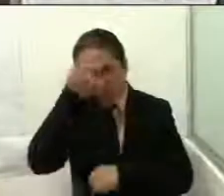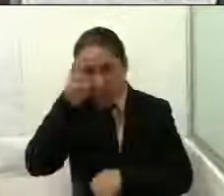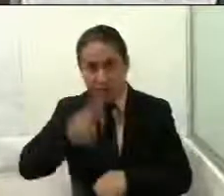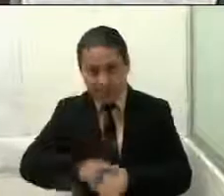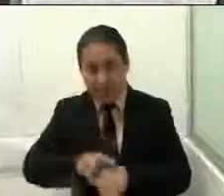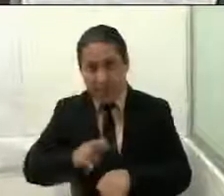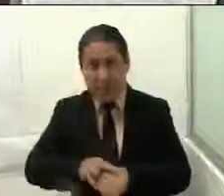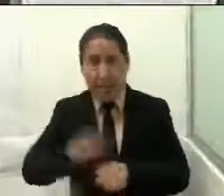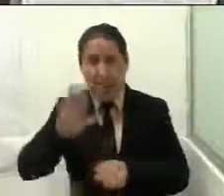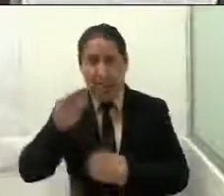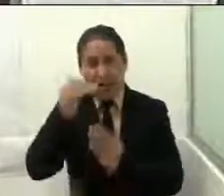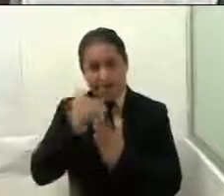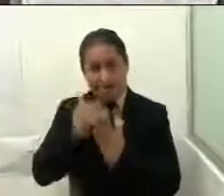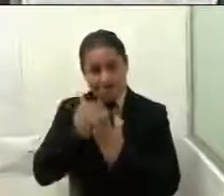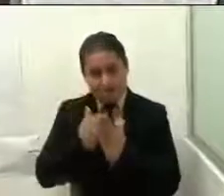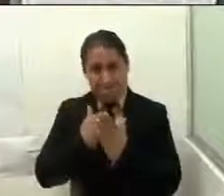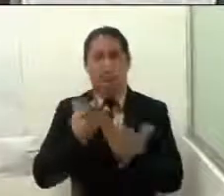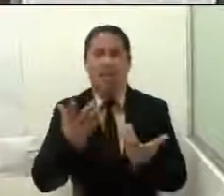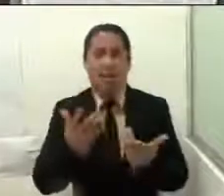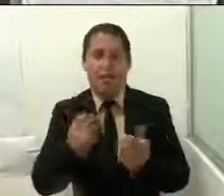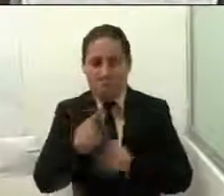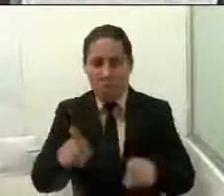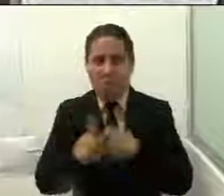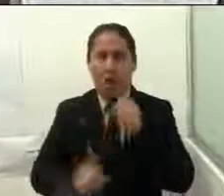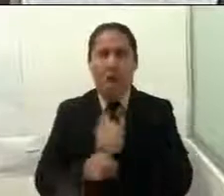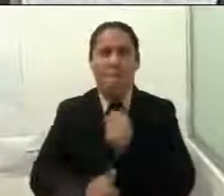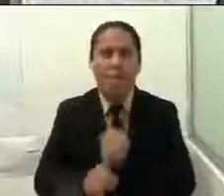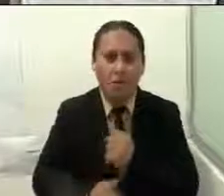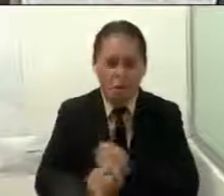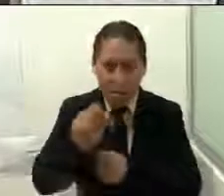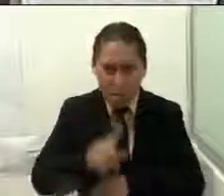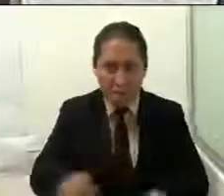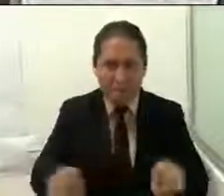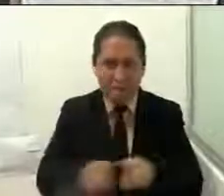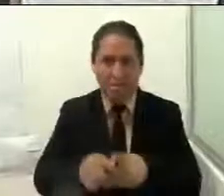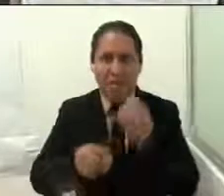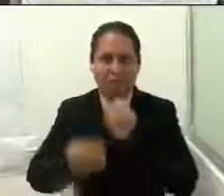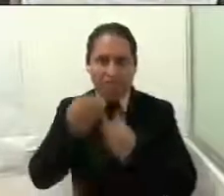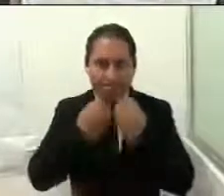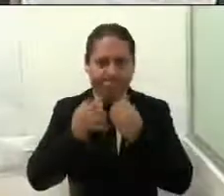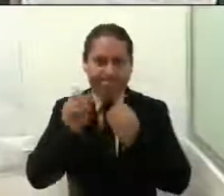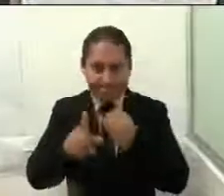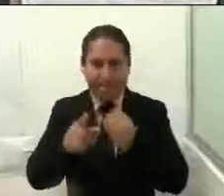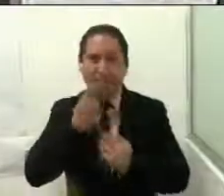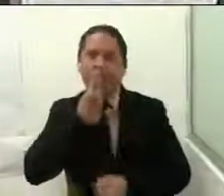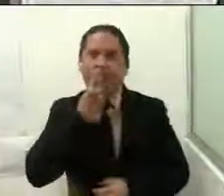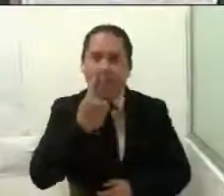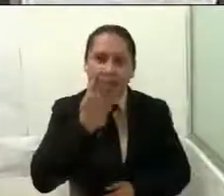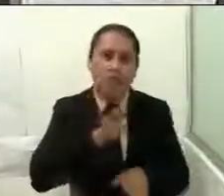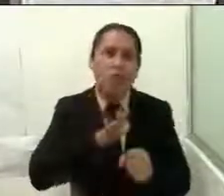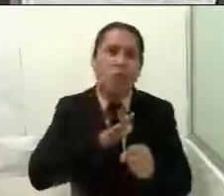contrarresta sobre todo este el problema de ser para lo de la soberanía alimentaria saque de resultados que digamos